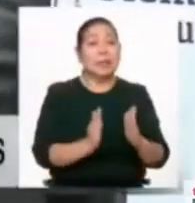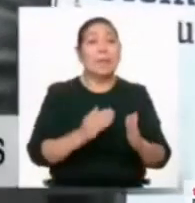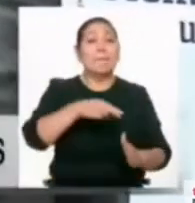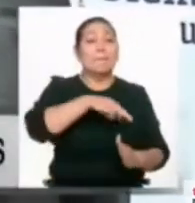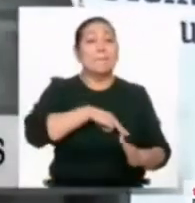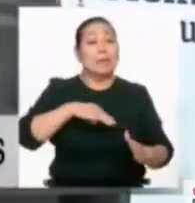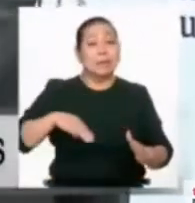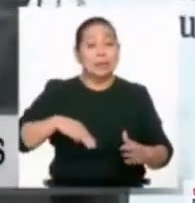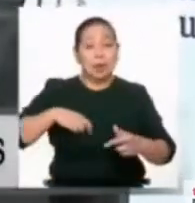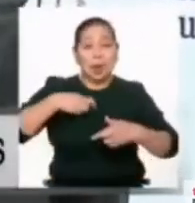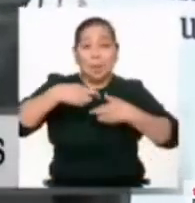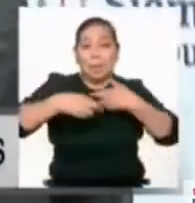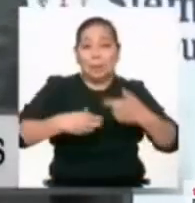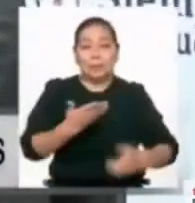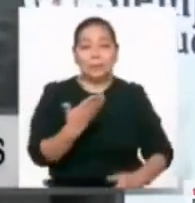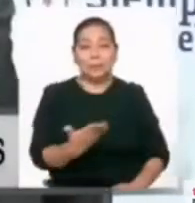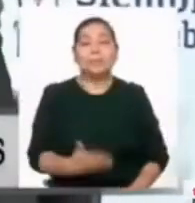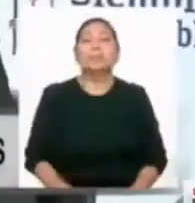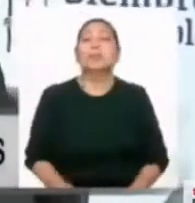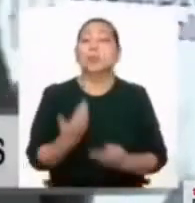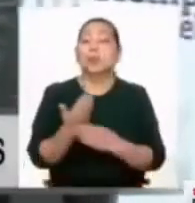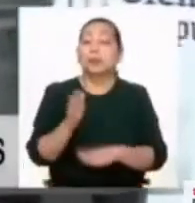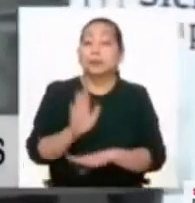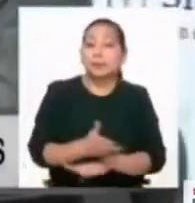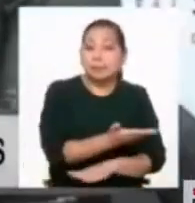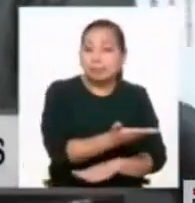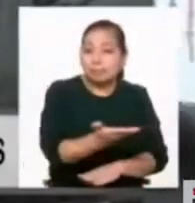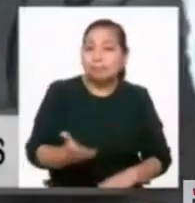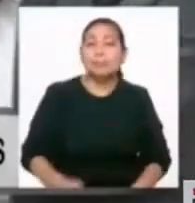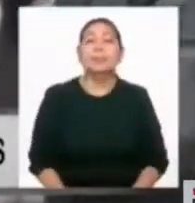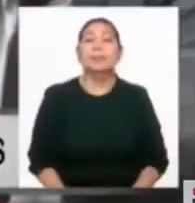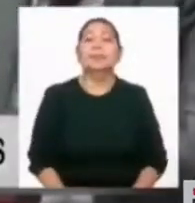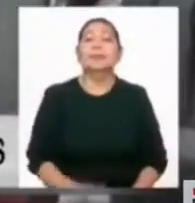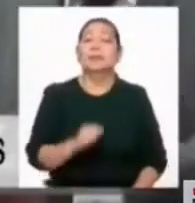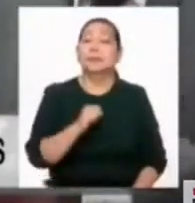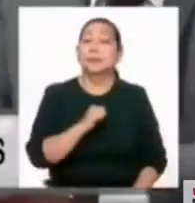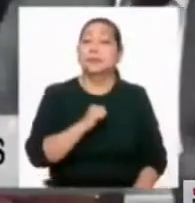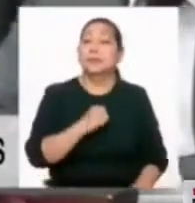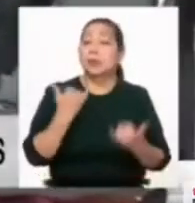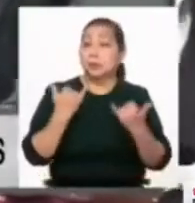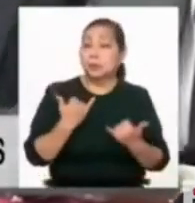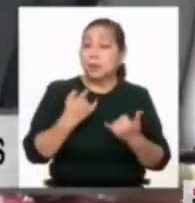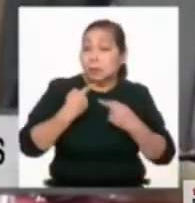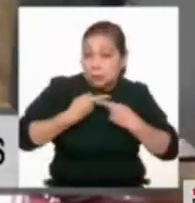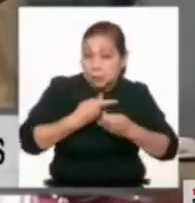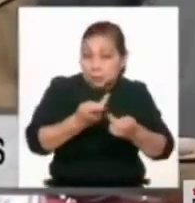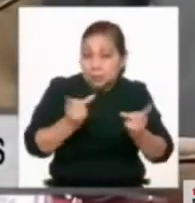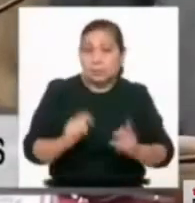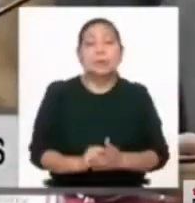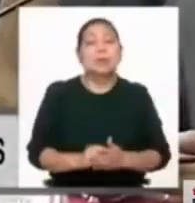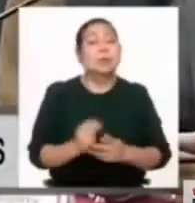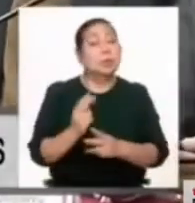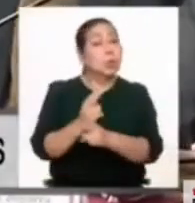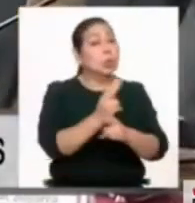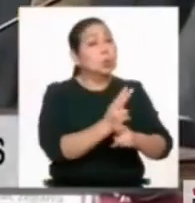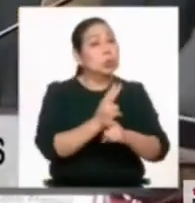Producción. Muchas gracias, Premier. Buenas tardes con todos. Yo debo hoy día anunciarles algunas medidas